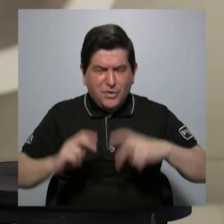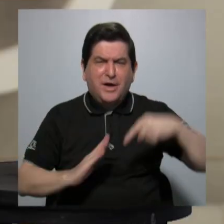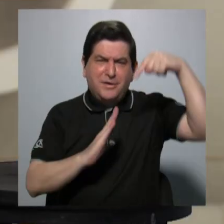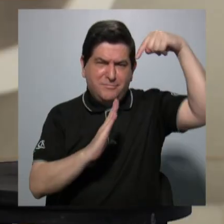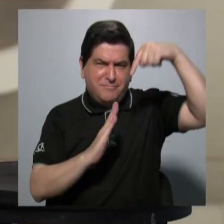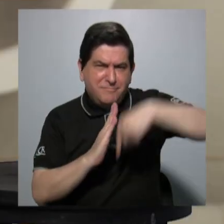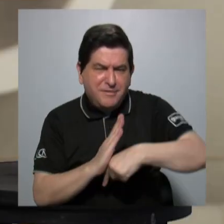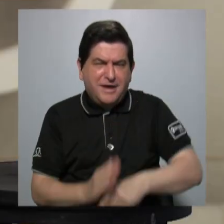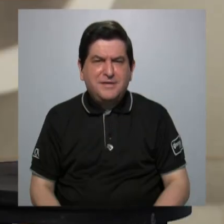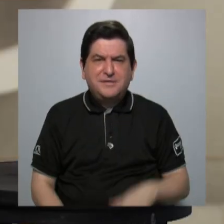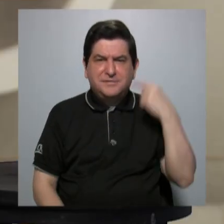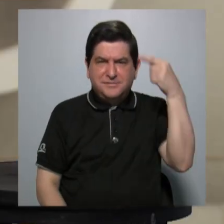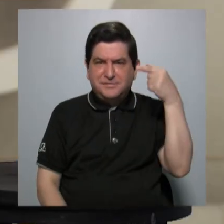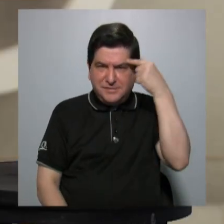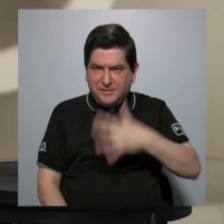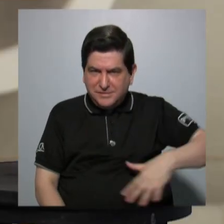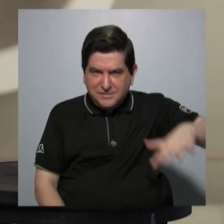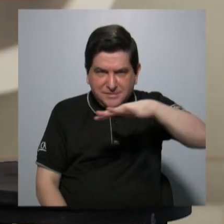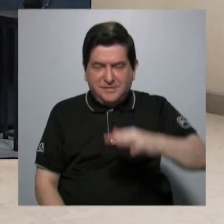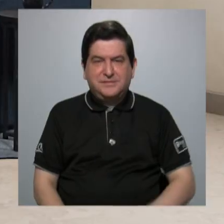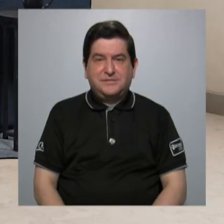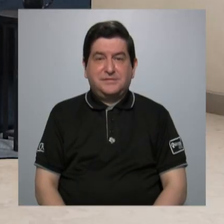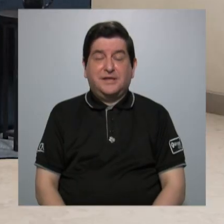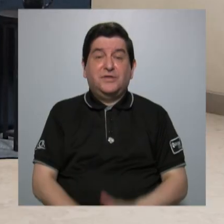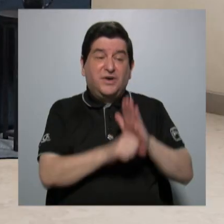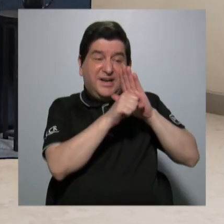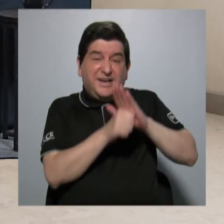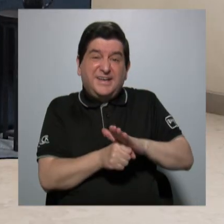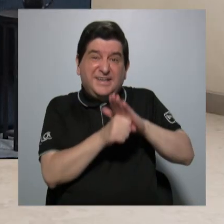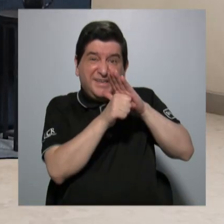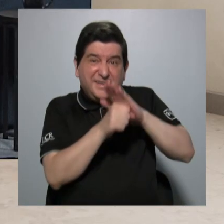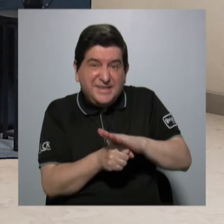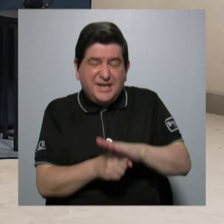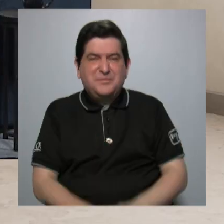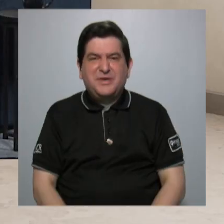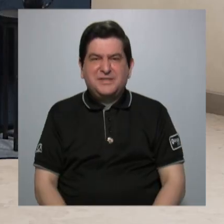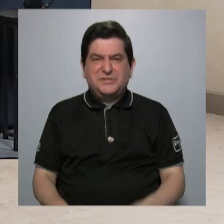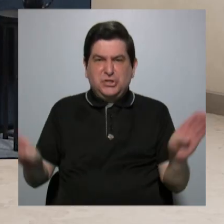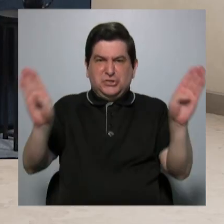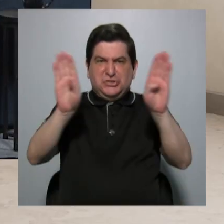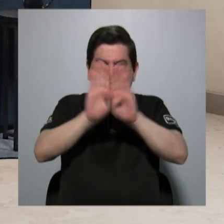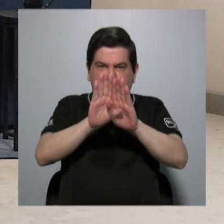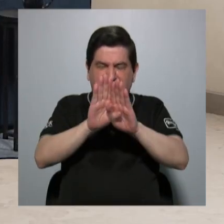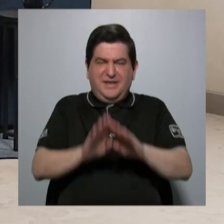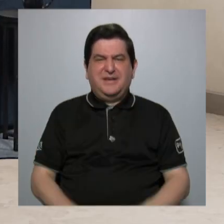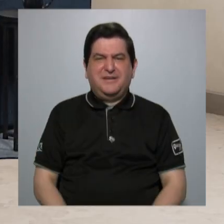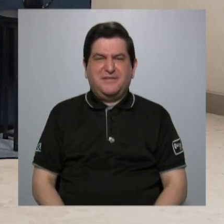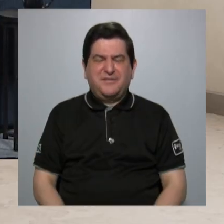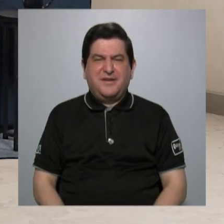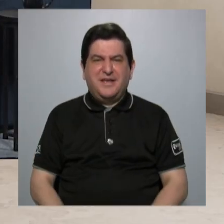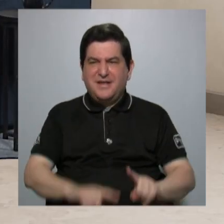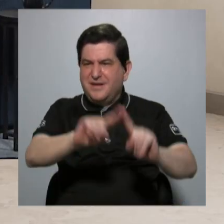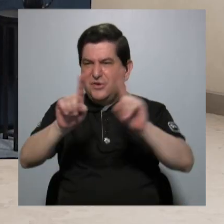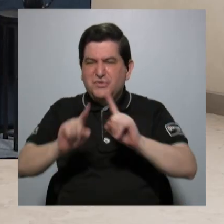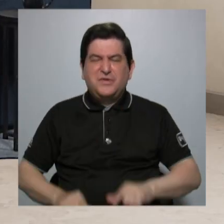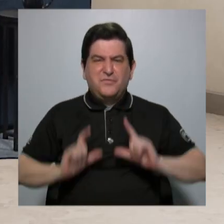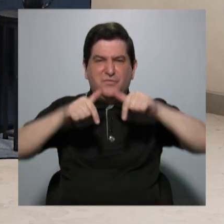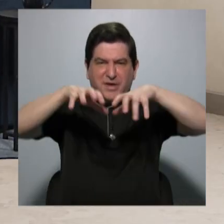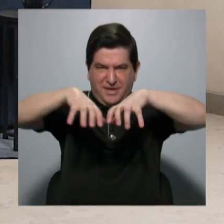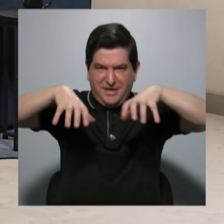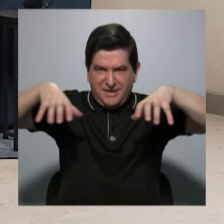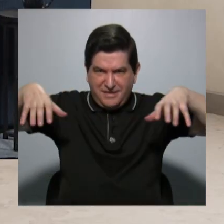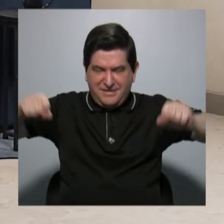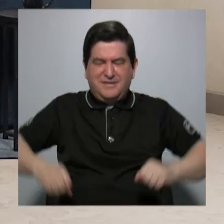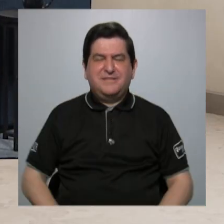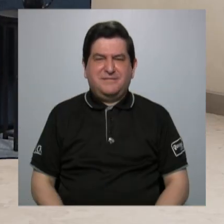análisis más profundo por parte del Estado. Y como está la presión del cierre técnico de los botaderos